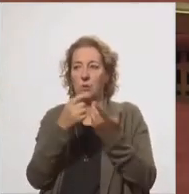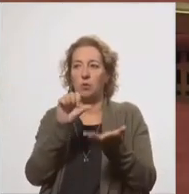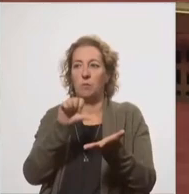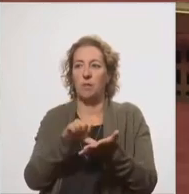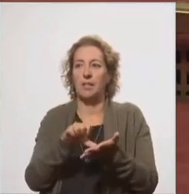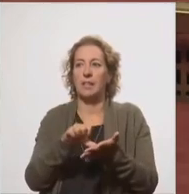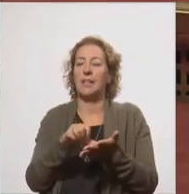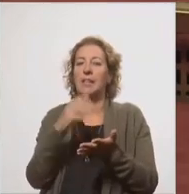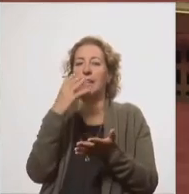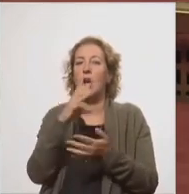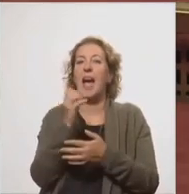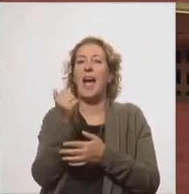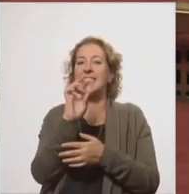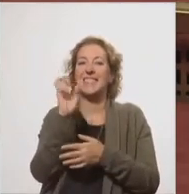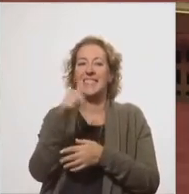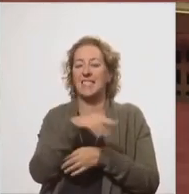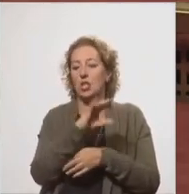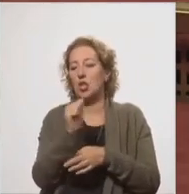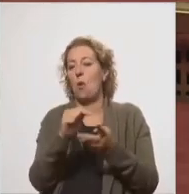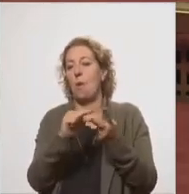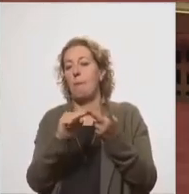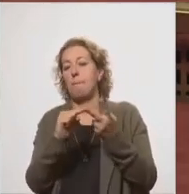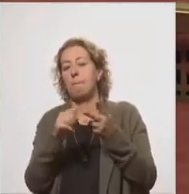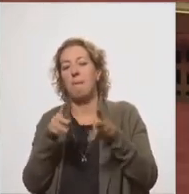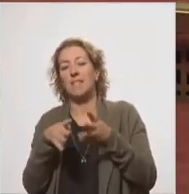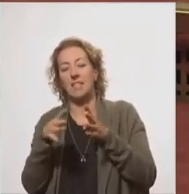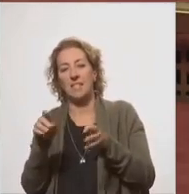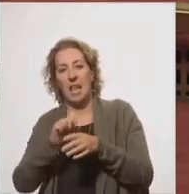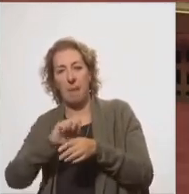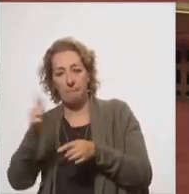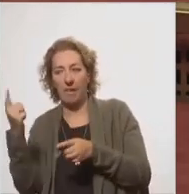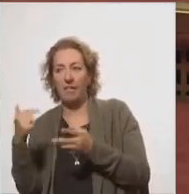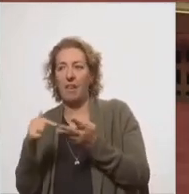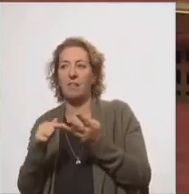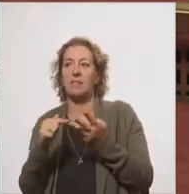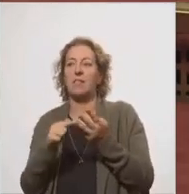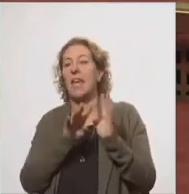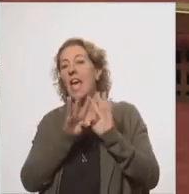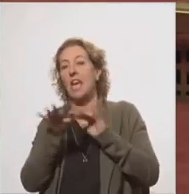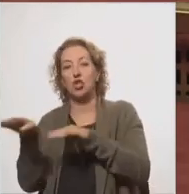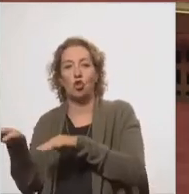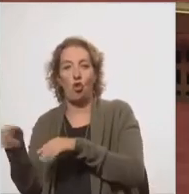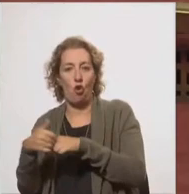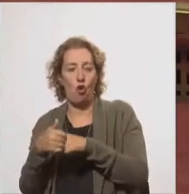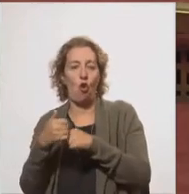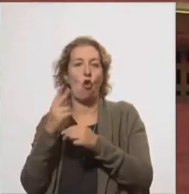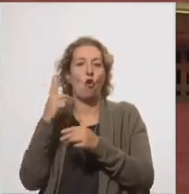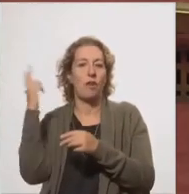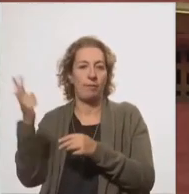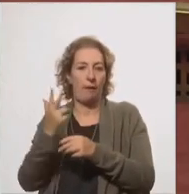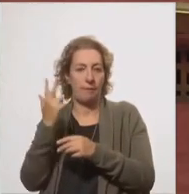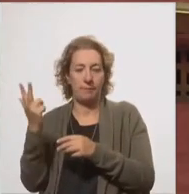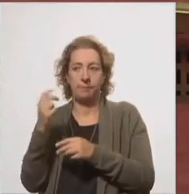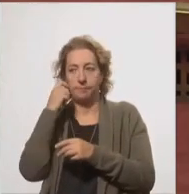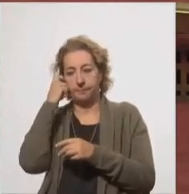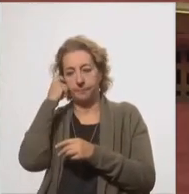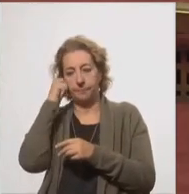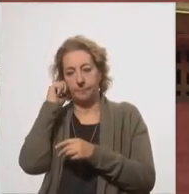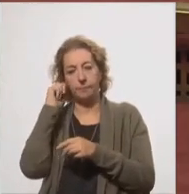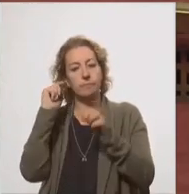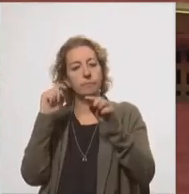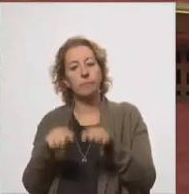de Asensio, la batalla de las Piedras y el éxodo oriental, o la Redota, que contó con la